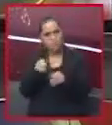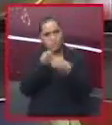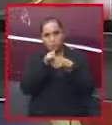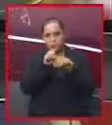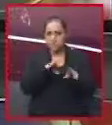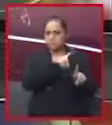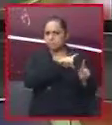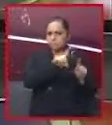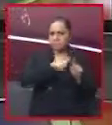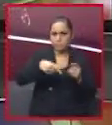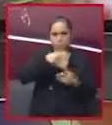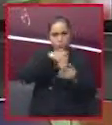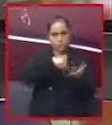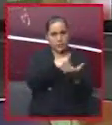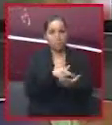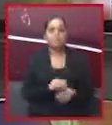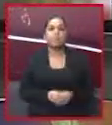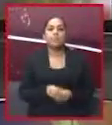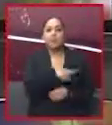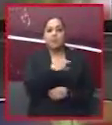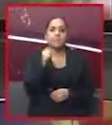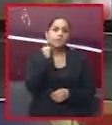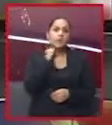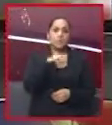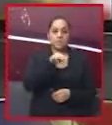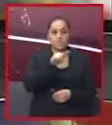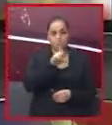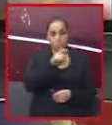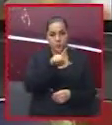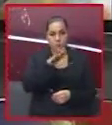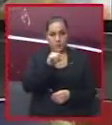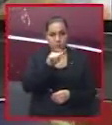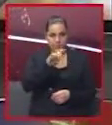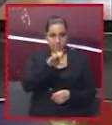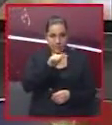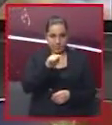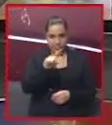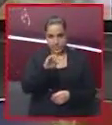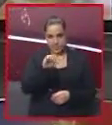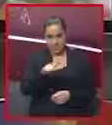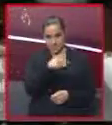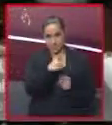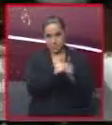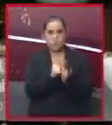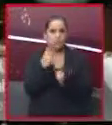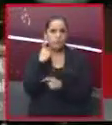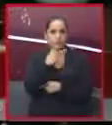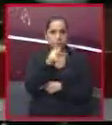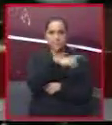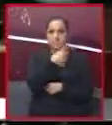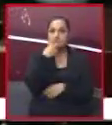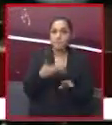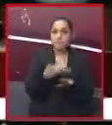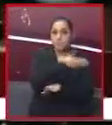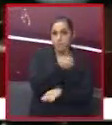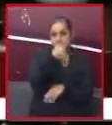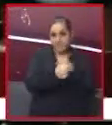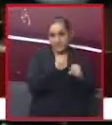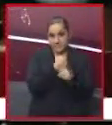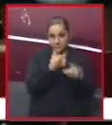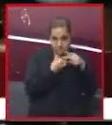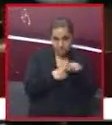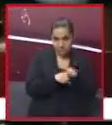Durante los posicionamientos, el senador Manuel Bartlett Díaz, del Partido del Trabajo, recordó que al inicio del sexenio se decretó la desaparición de la Secretaría